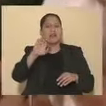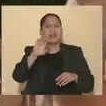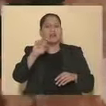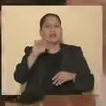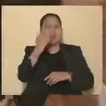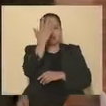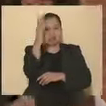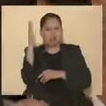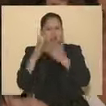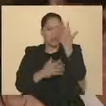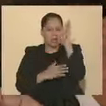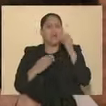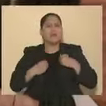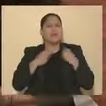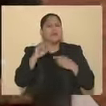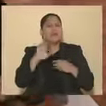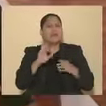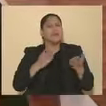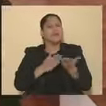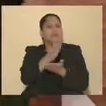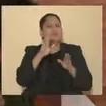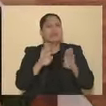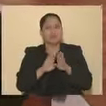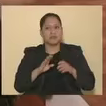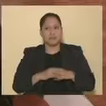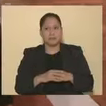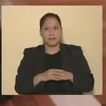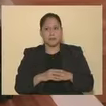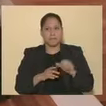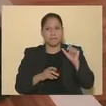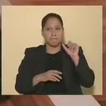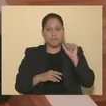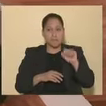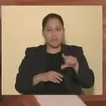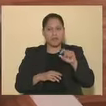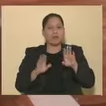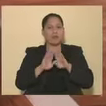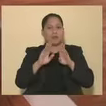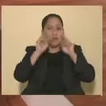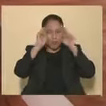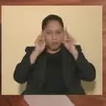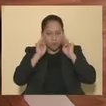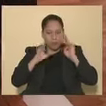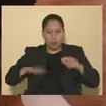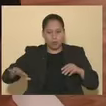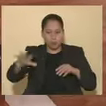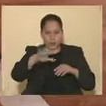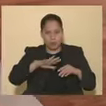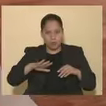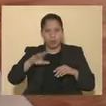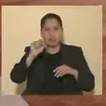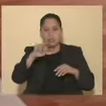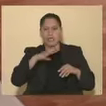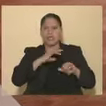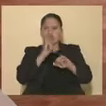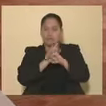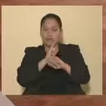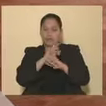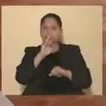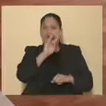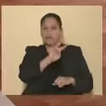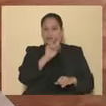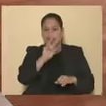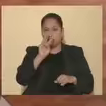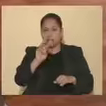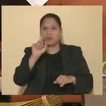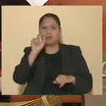a ver, vivimos en el DF, ¿cómo llegamos para allá? Es en La Marquesa, en el Valle de las Monjas. El mapa está en nuestra página, que se las repito, es